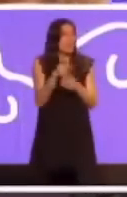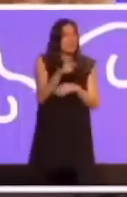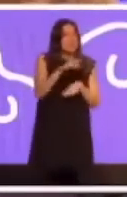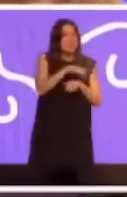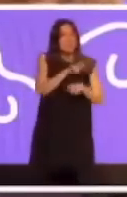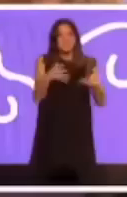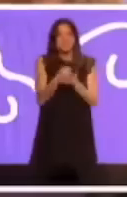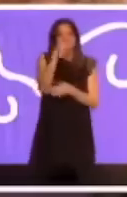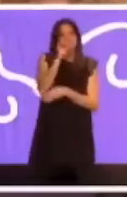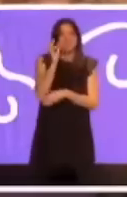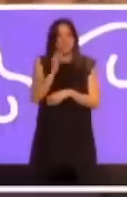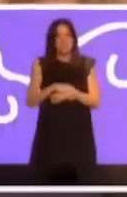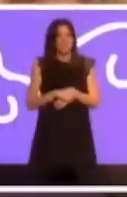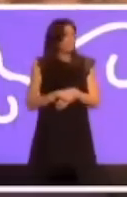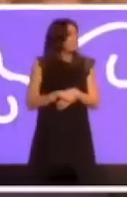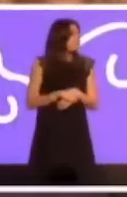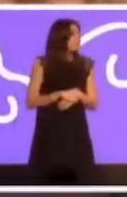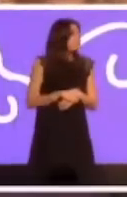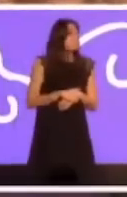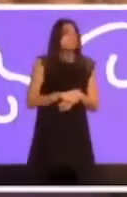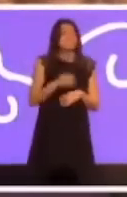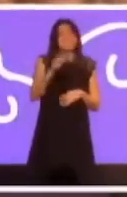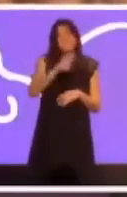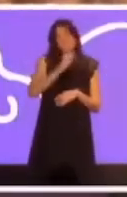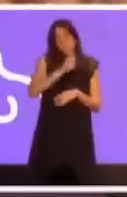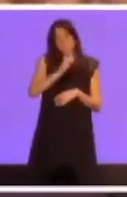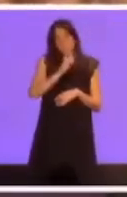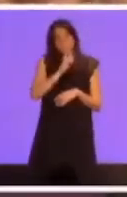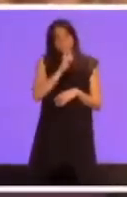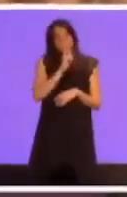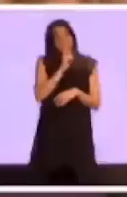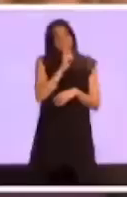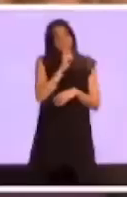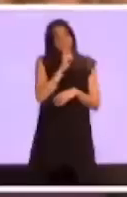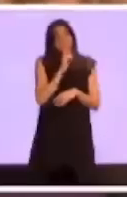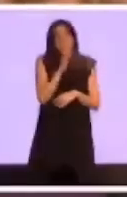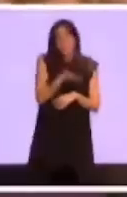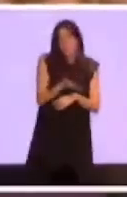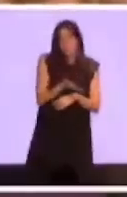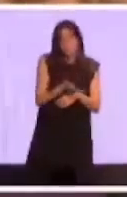todas y entre otras cosas es difícil de hacer porque